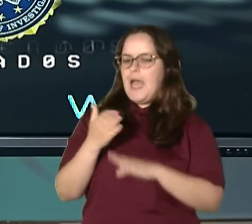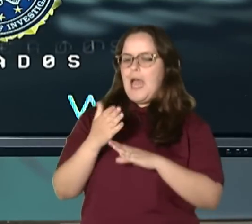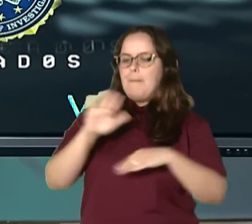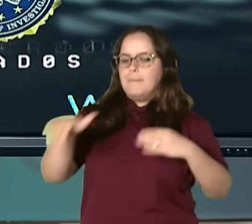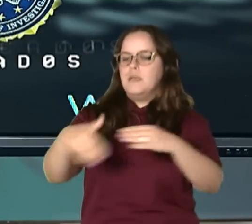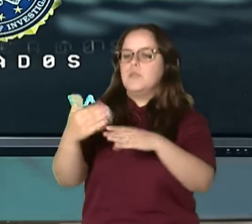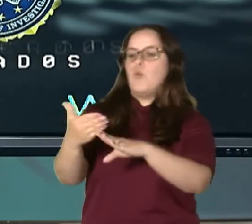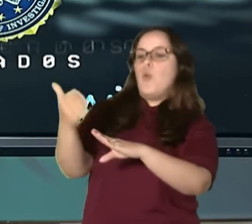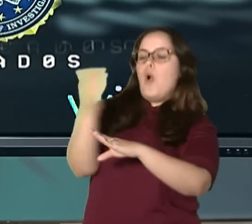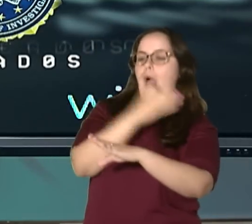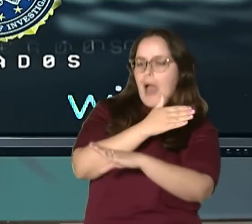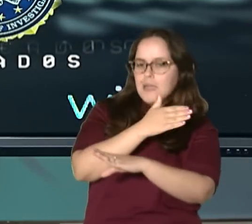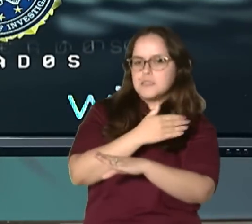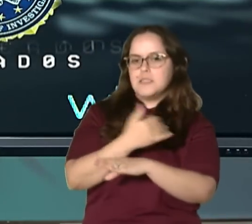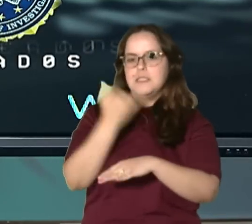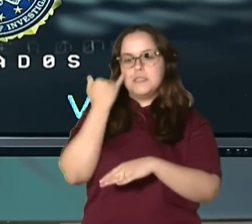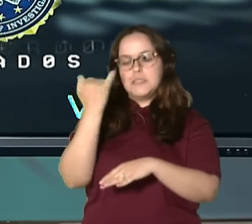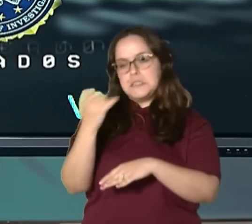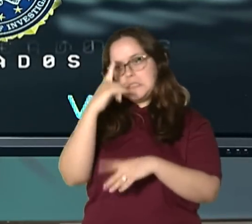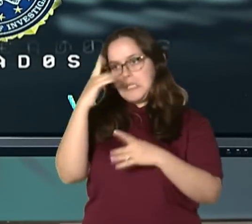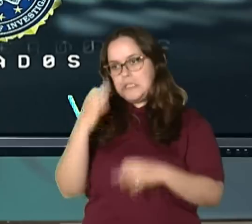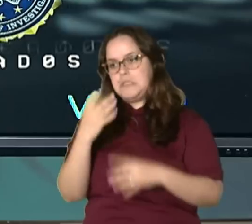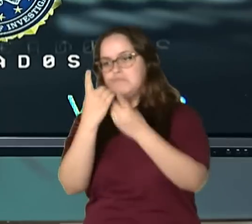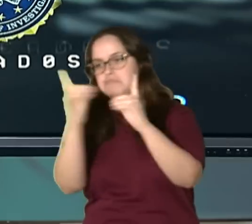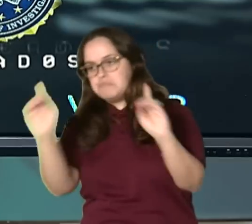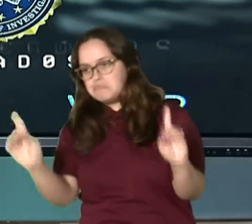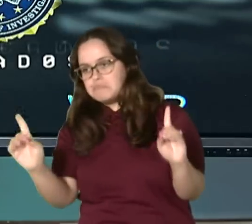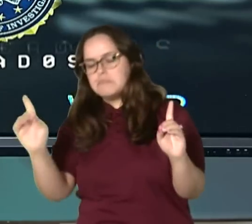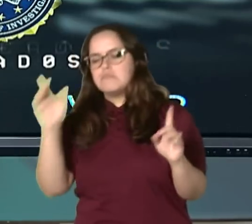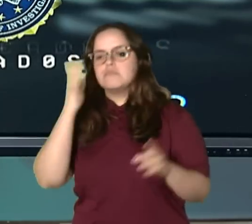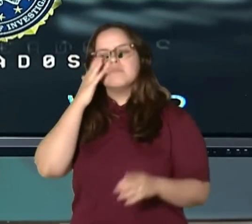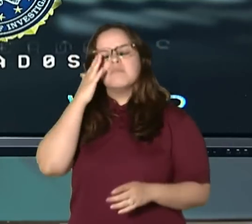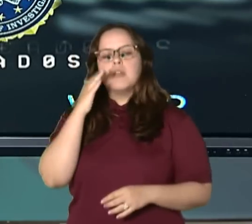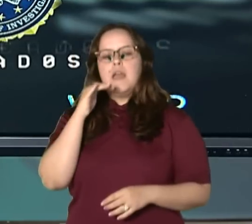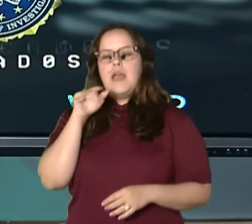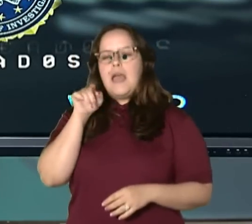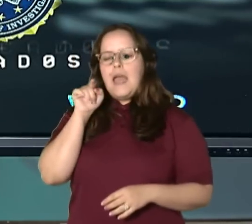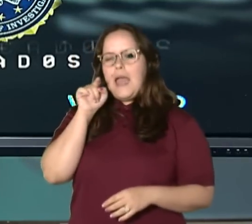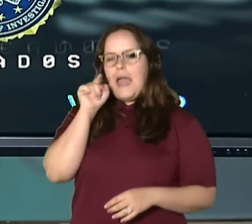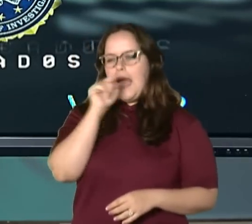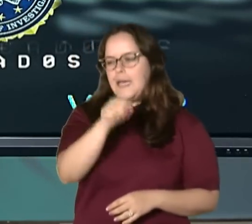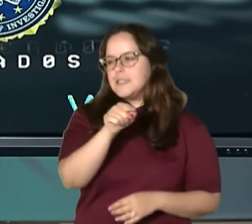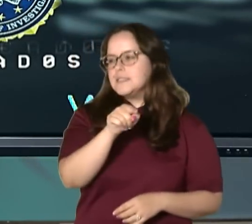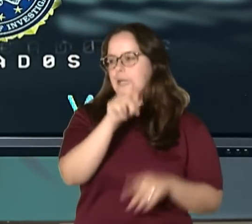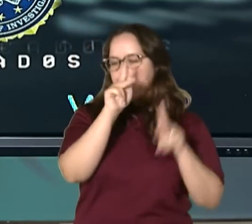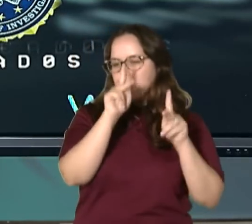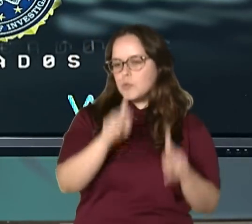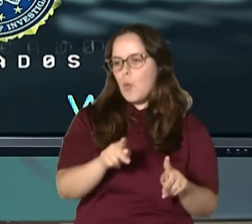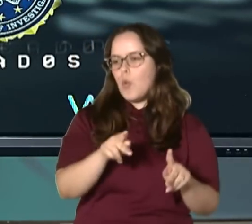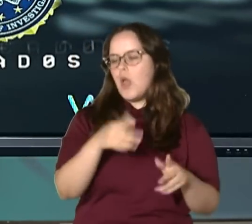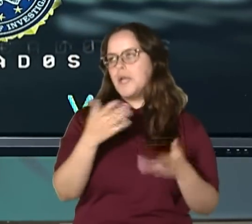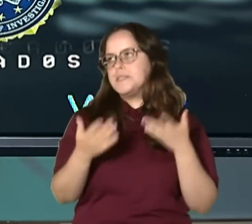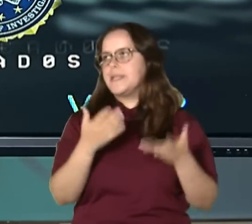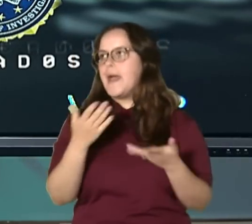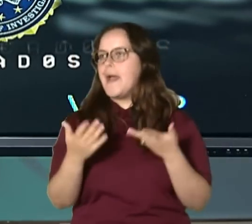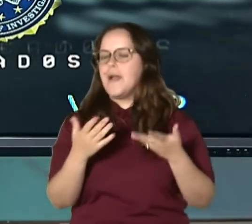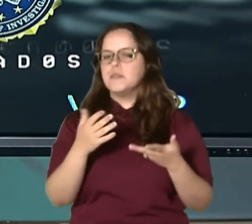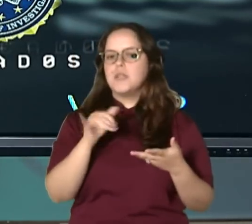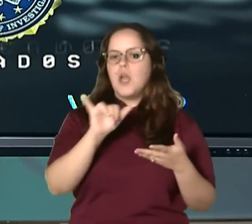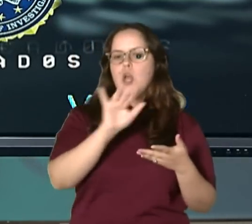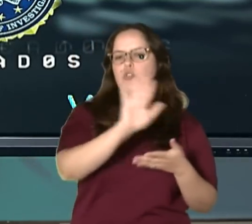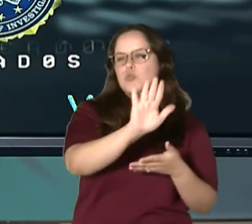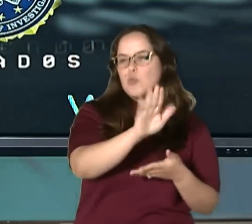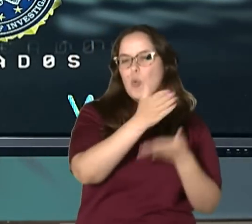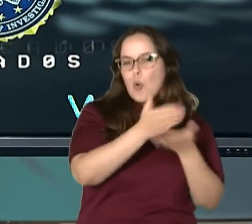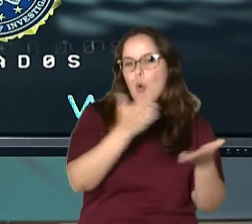de haber una ruptura en ese matrimonio una ruptura esta persona no pierde quizás ese ese esa esa pertenencia